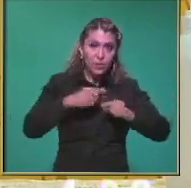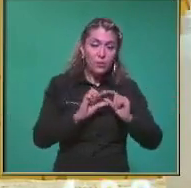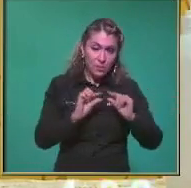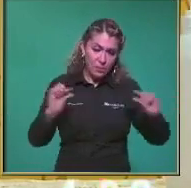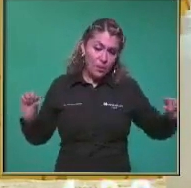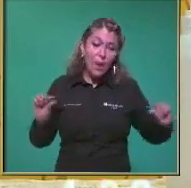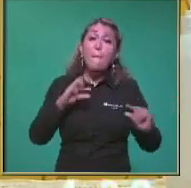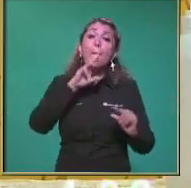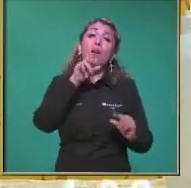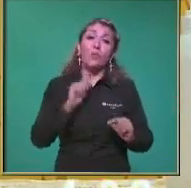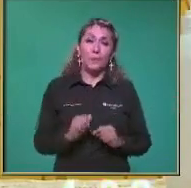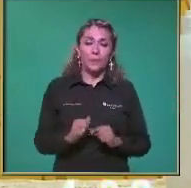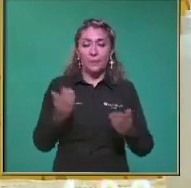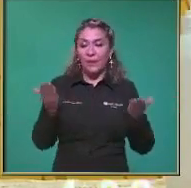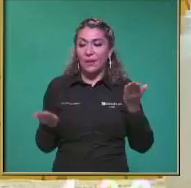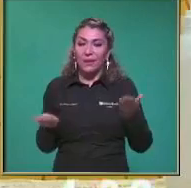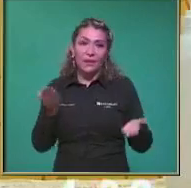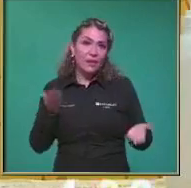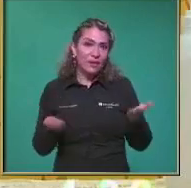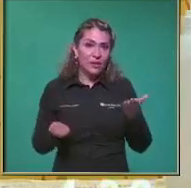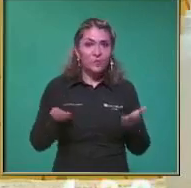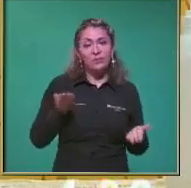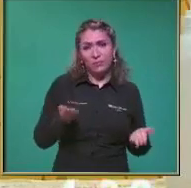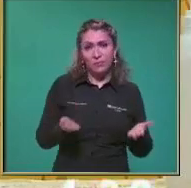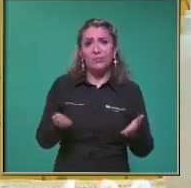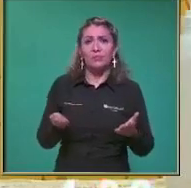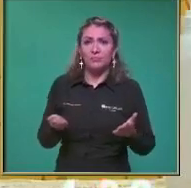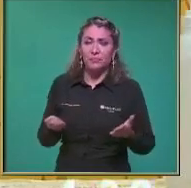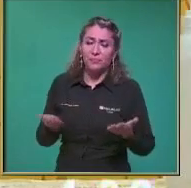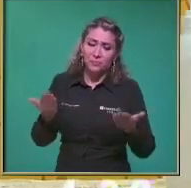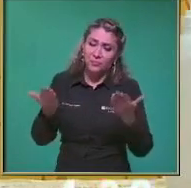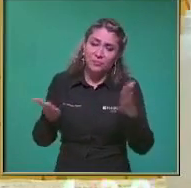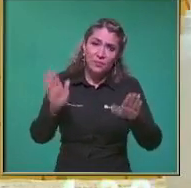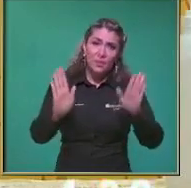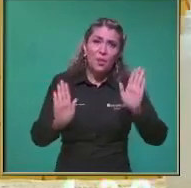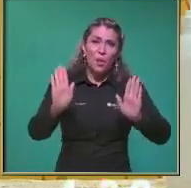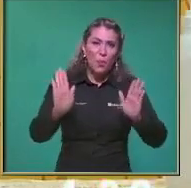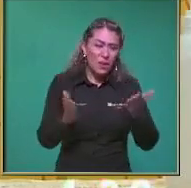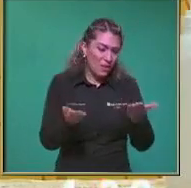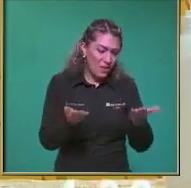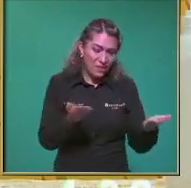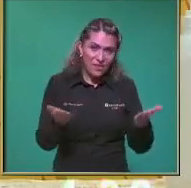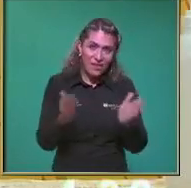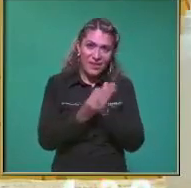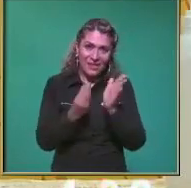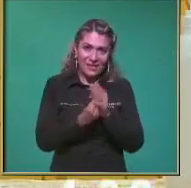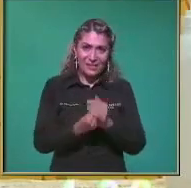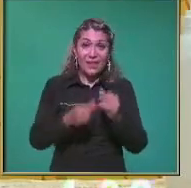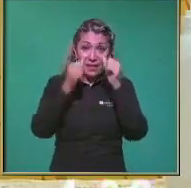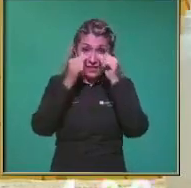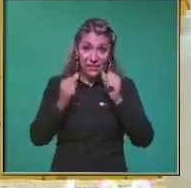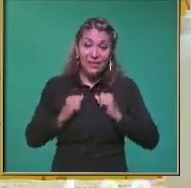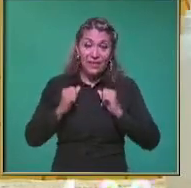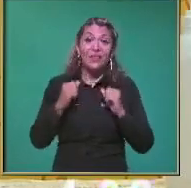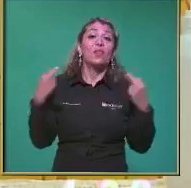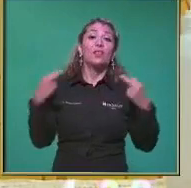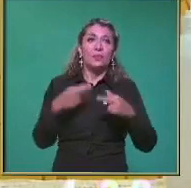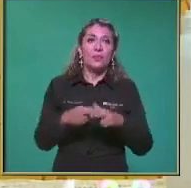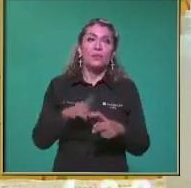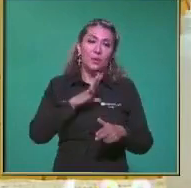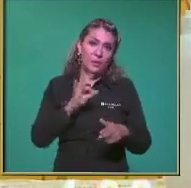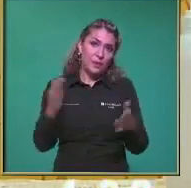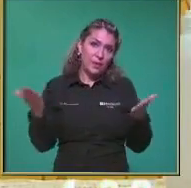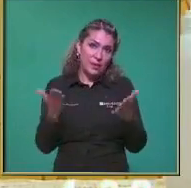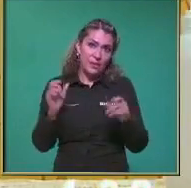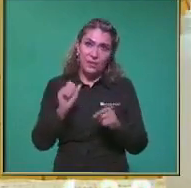hacer comparación de fracciones, ya más comparaciones estando en clase. Entonces, por ahí pongan atención a sus maestros para que puedan hacer